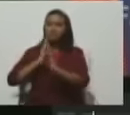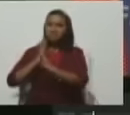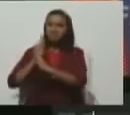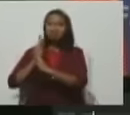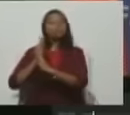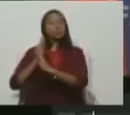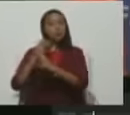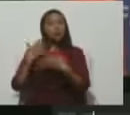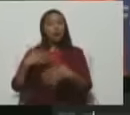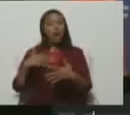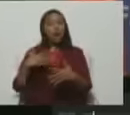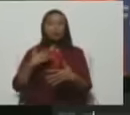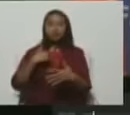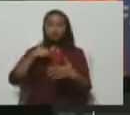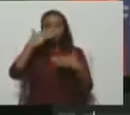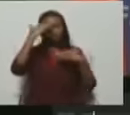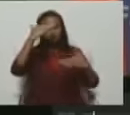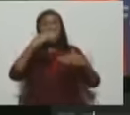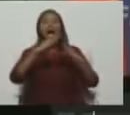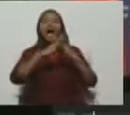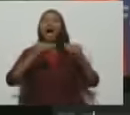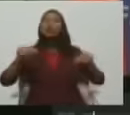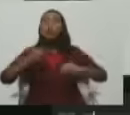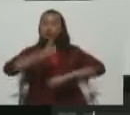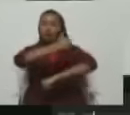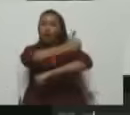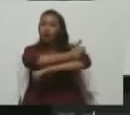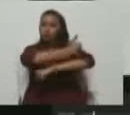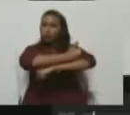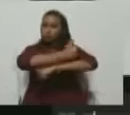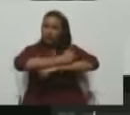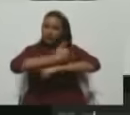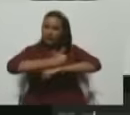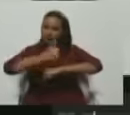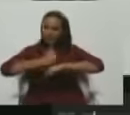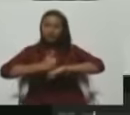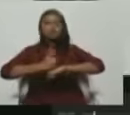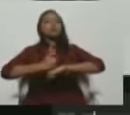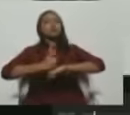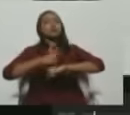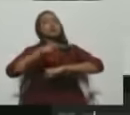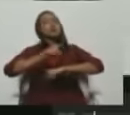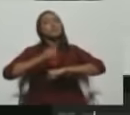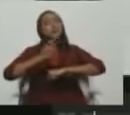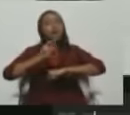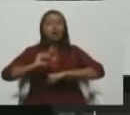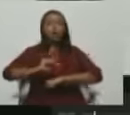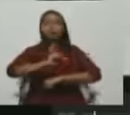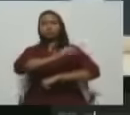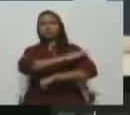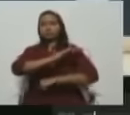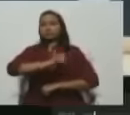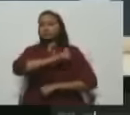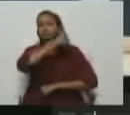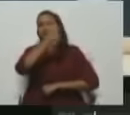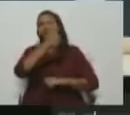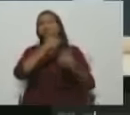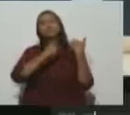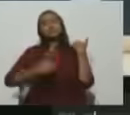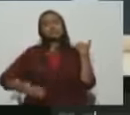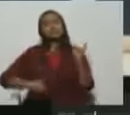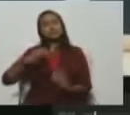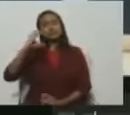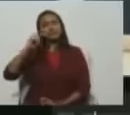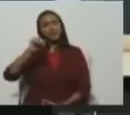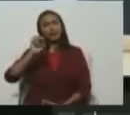autoridades presentes, al rector Elvis Amoroso, presidente del Poder